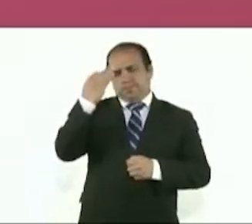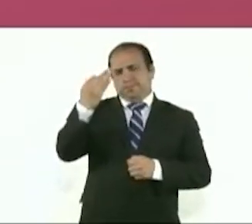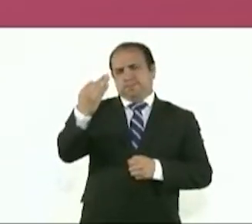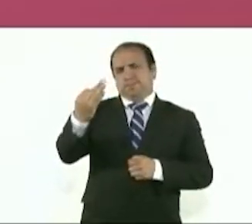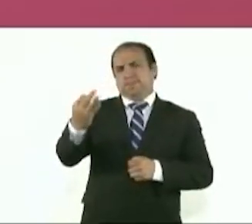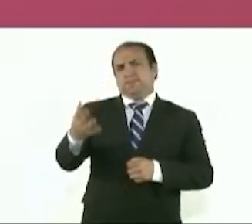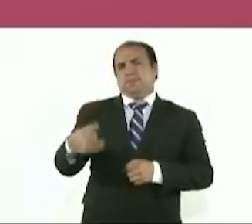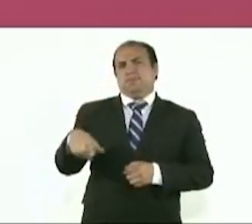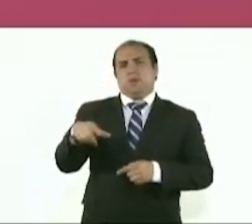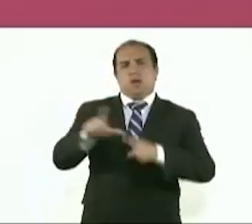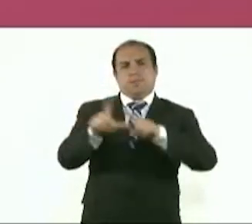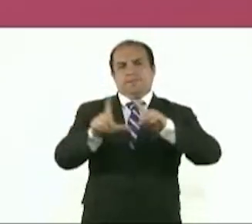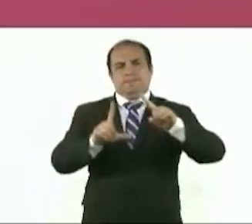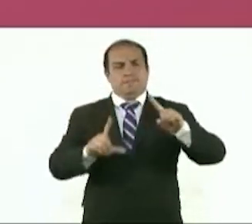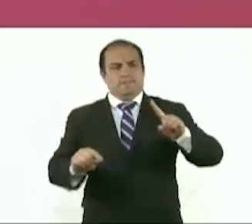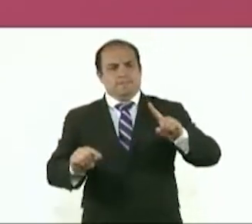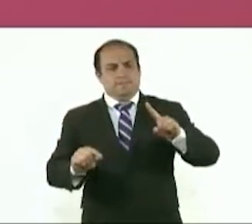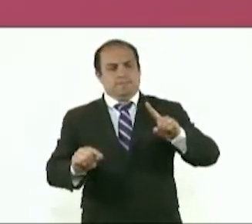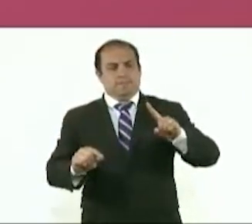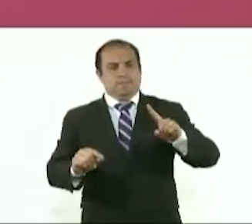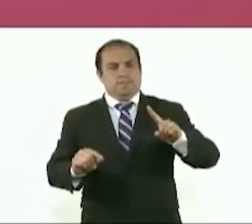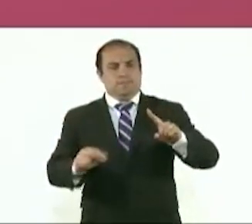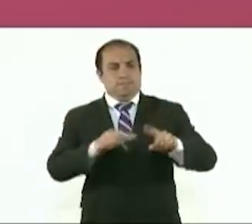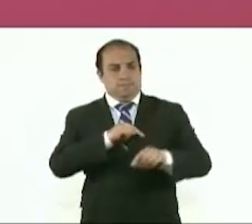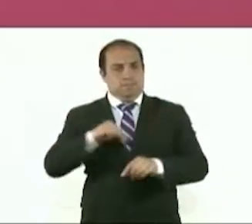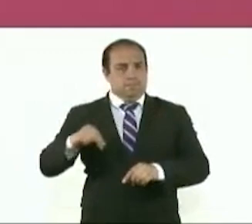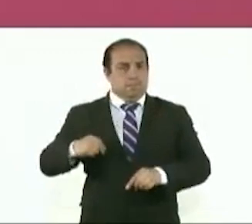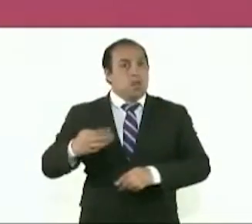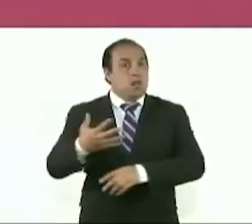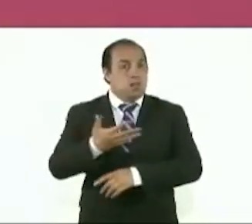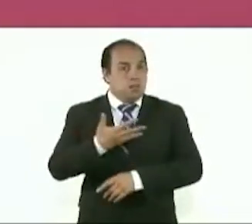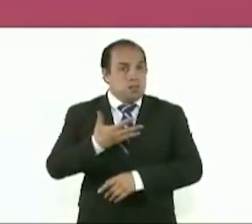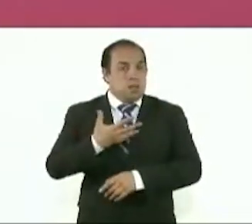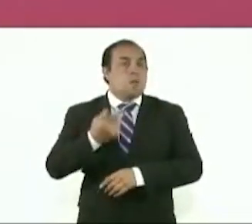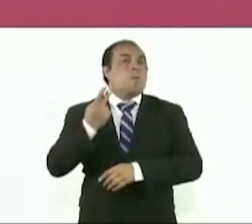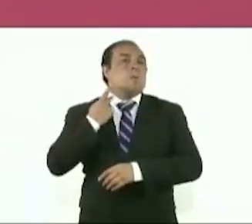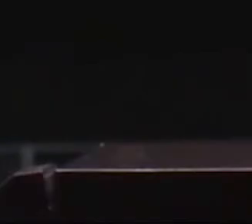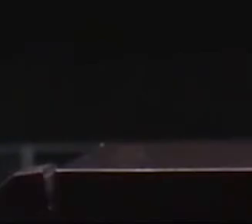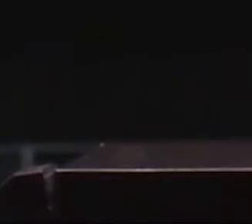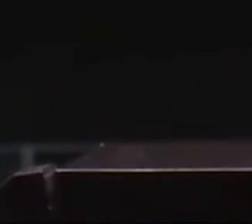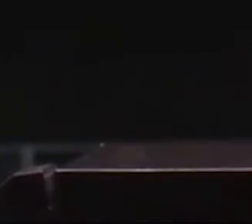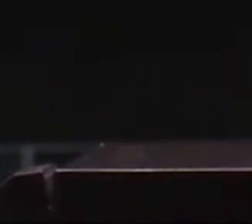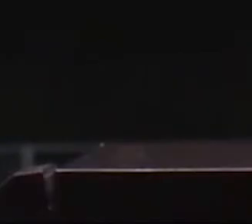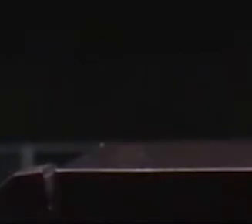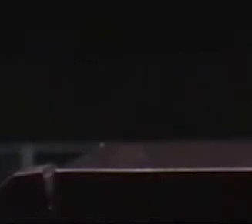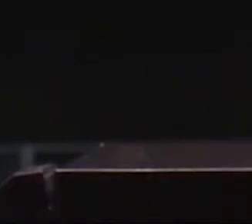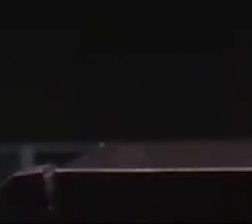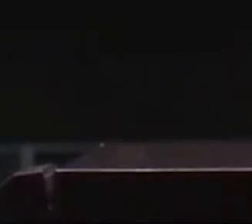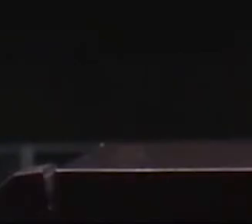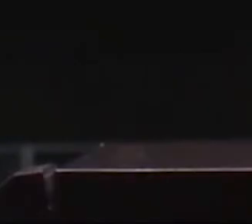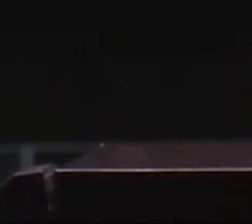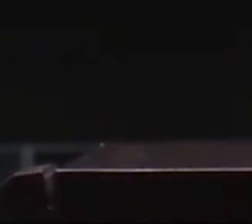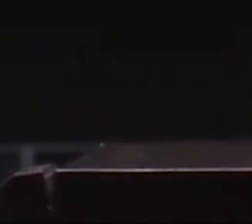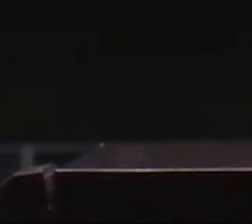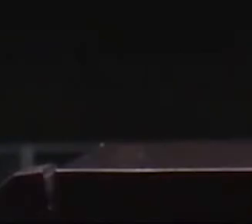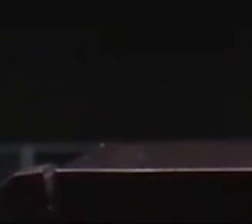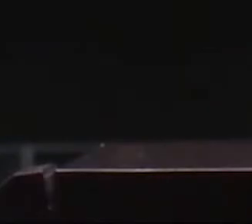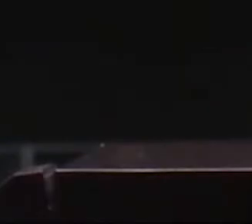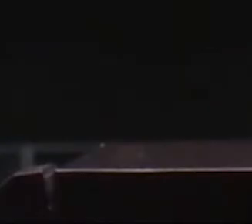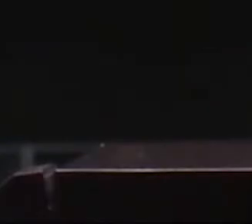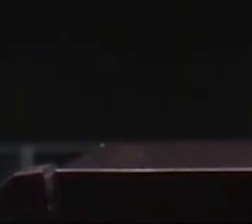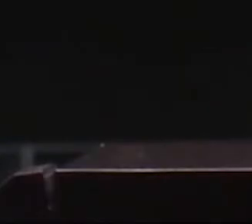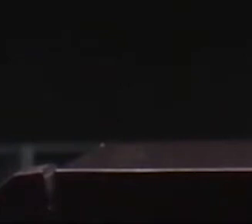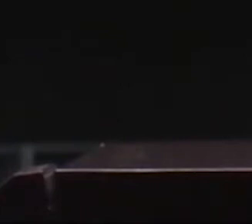a estas alturas recursos públicos para el dispendio de una institución pública. Señaló que parece que el